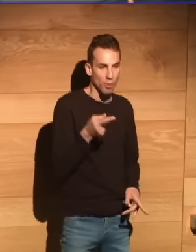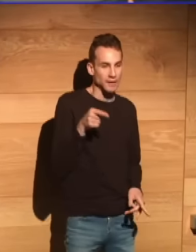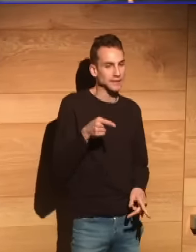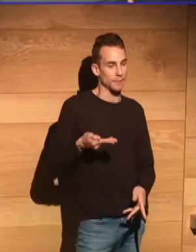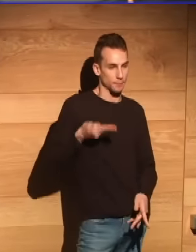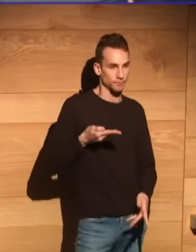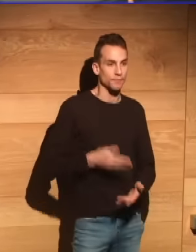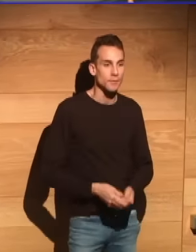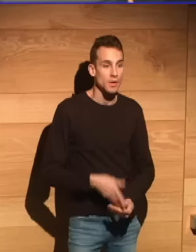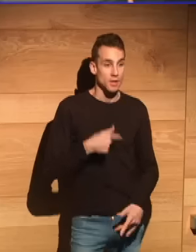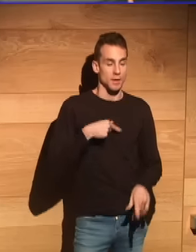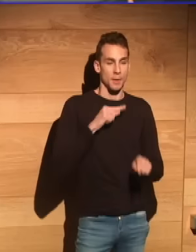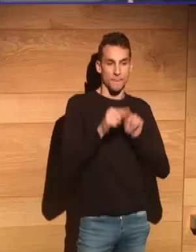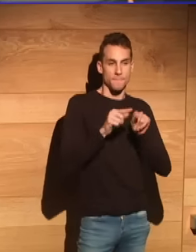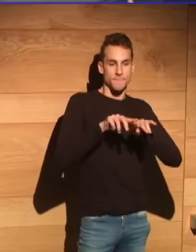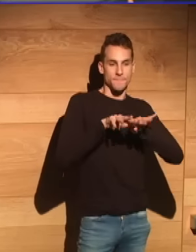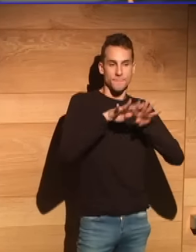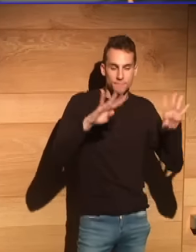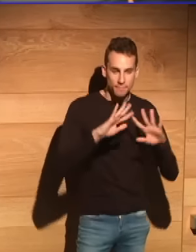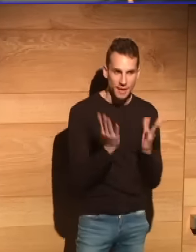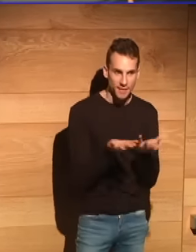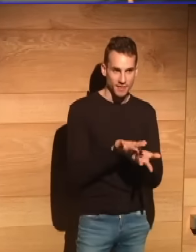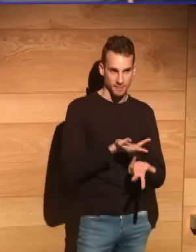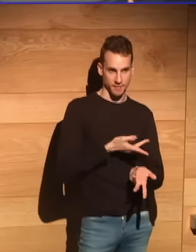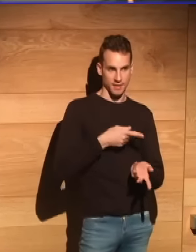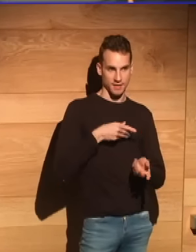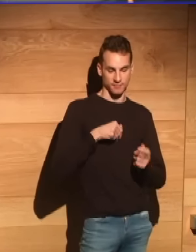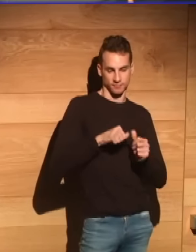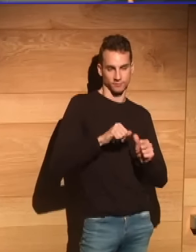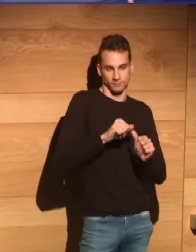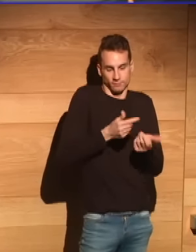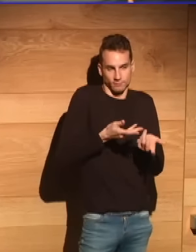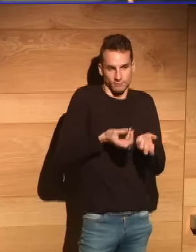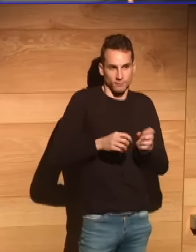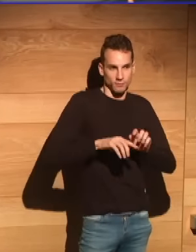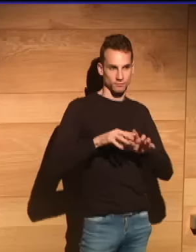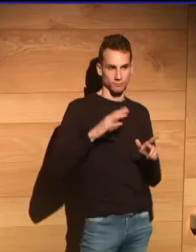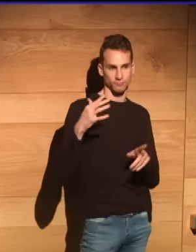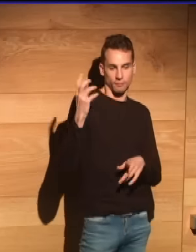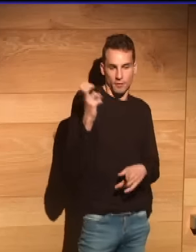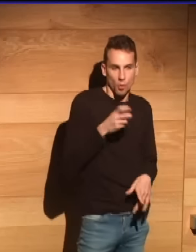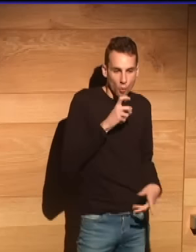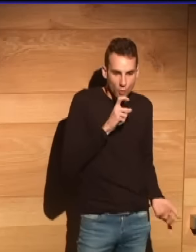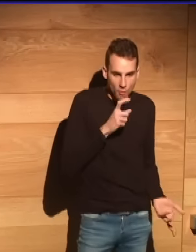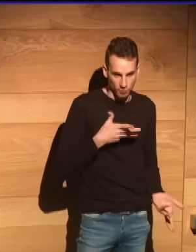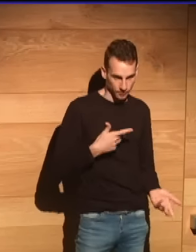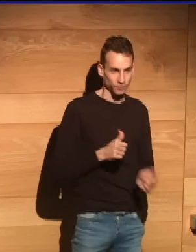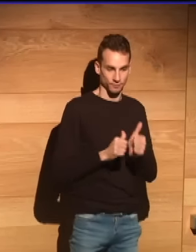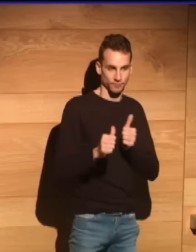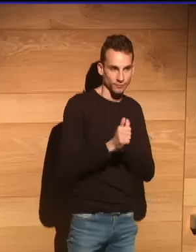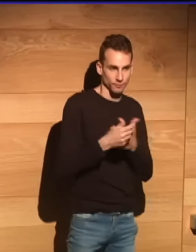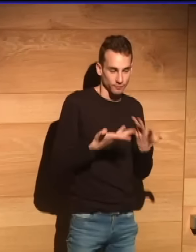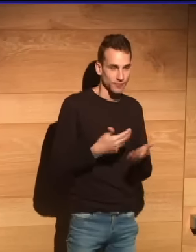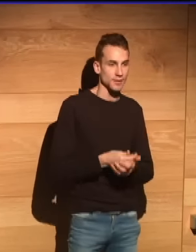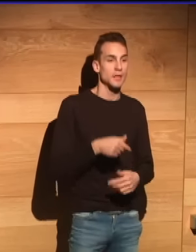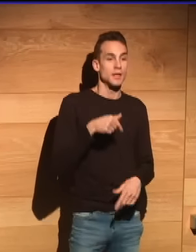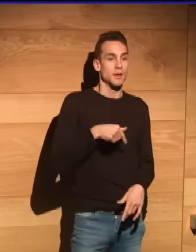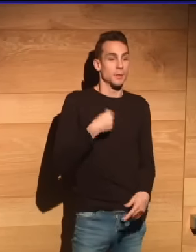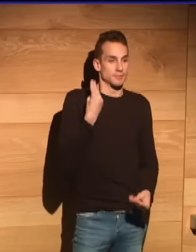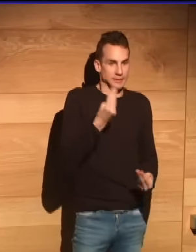mí me parece una bendita prioridad, que es, como decía Einstein, la bendita curiosidad, ¿no? Pues en este caso,